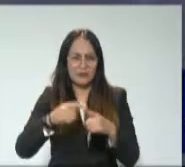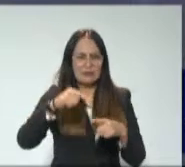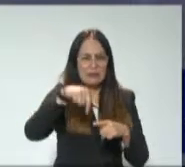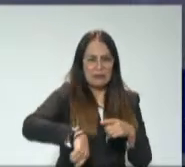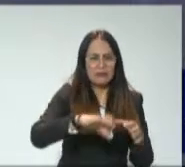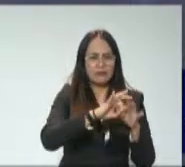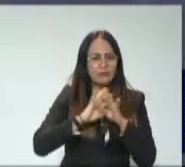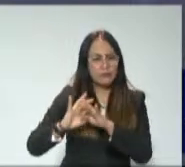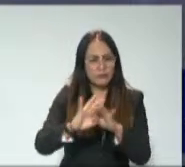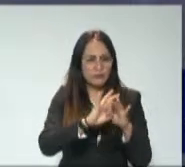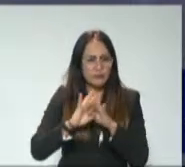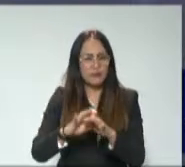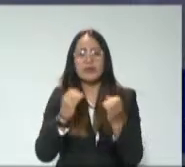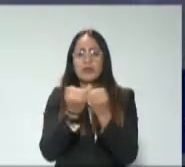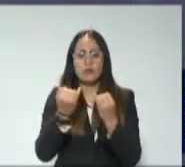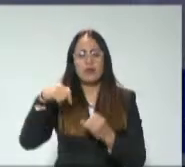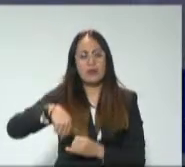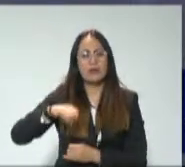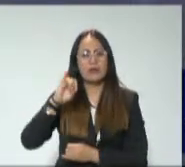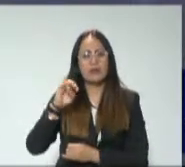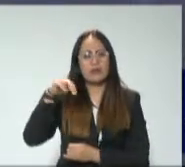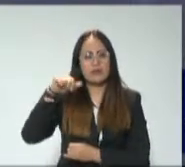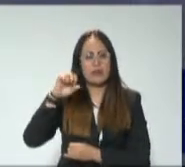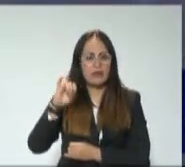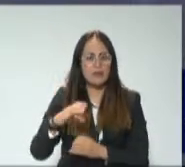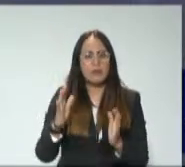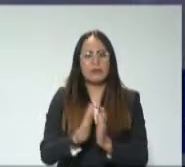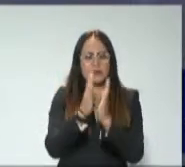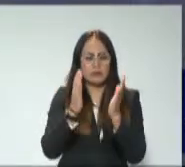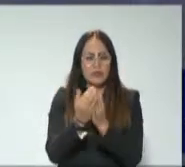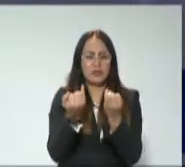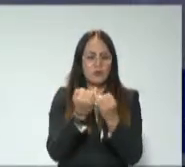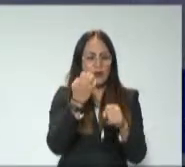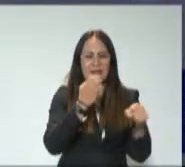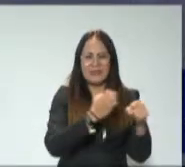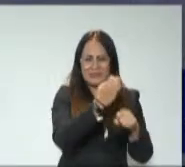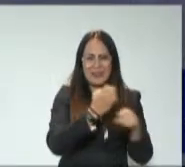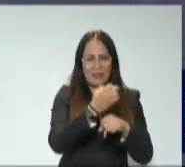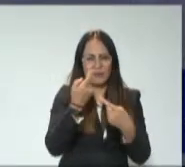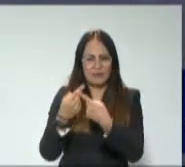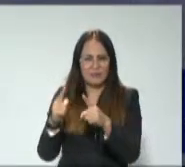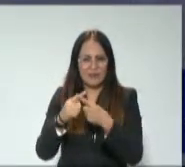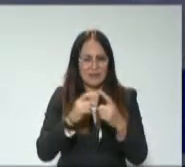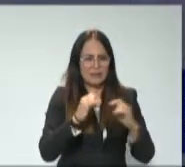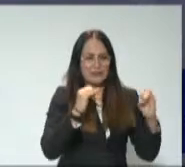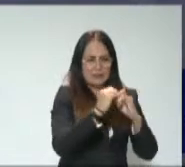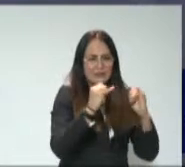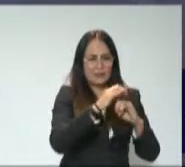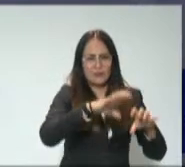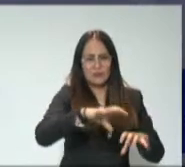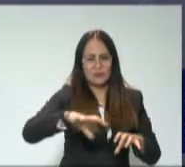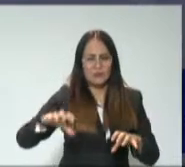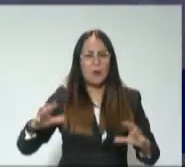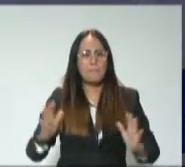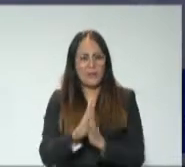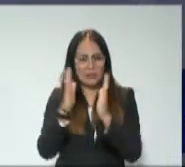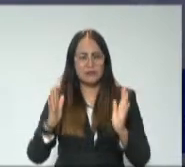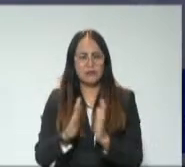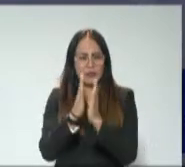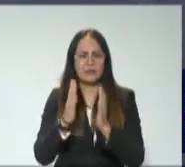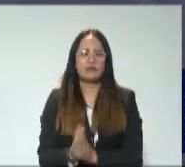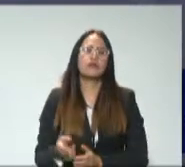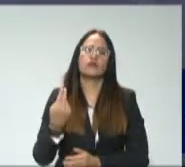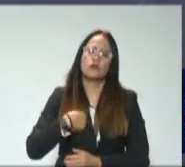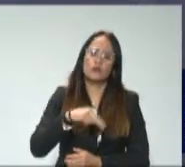participado por supuesto el inai y todos los órganos garantes estatales las acciones que hemos impulsado se han